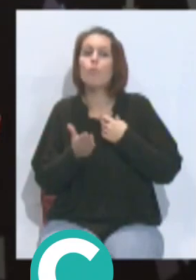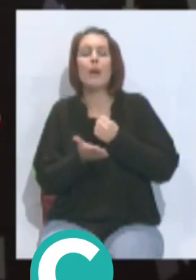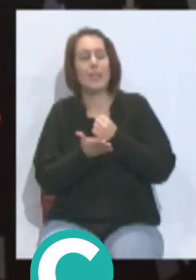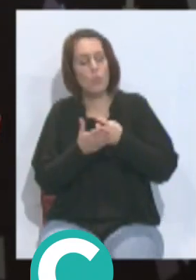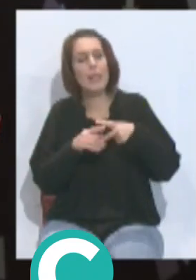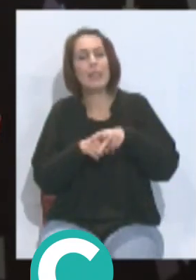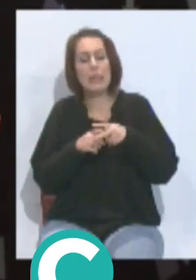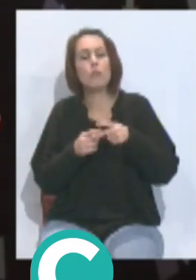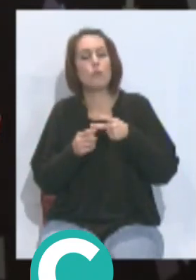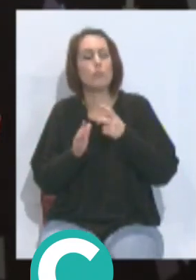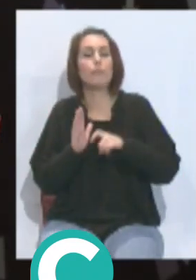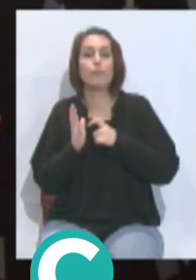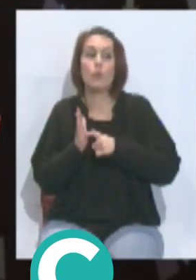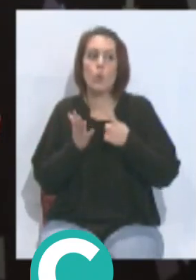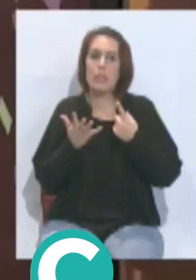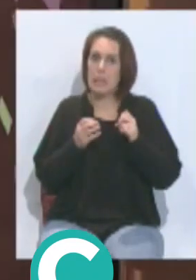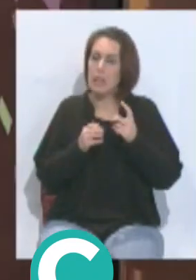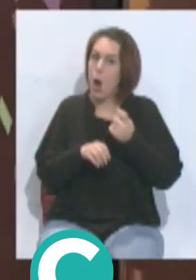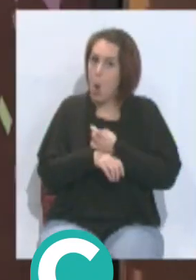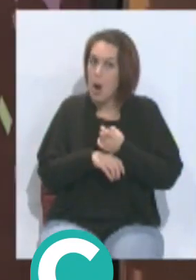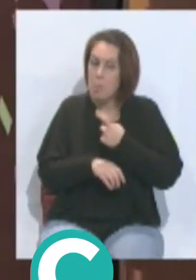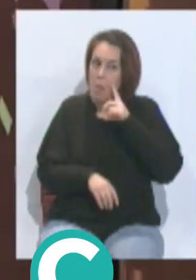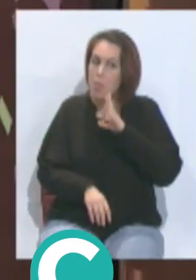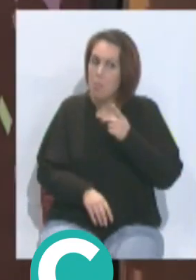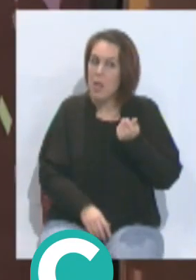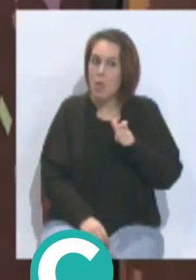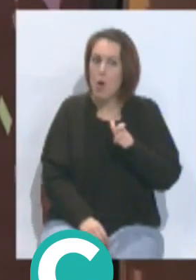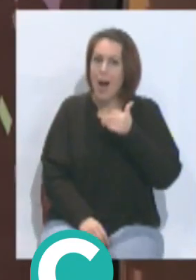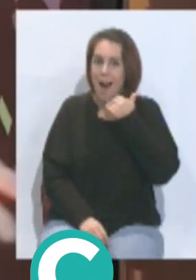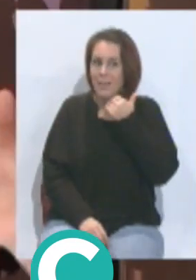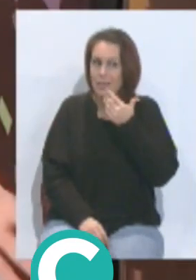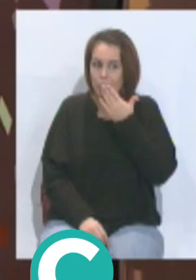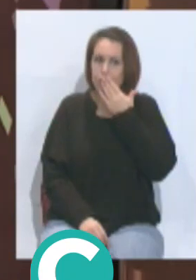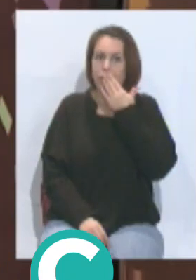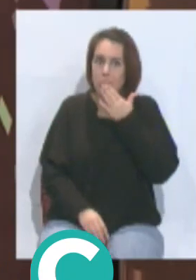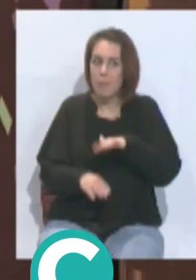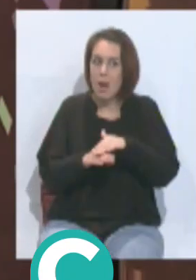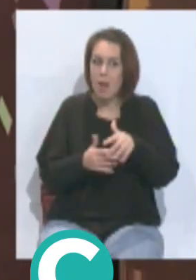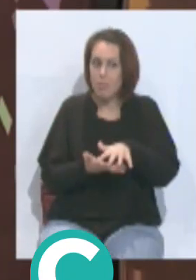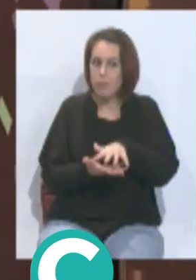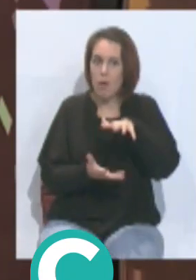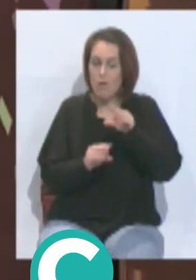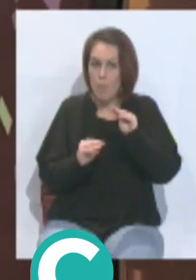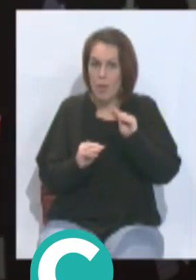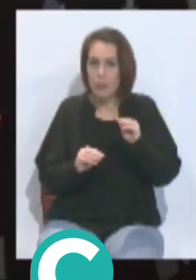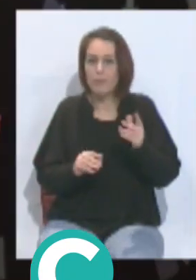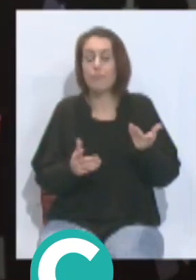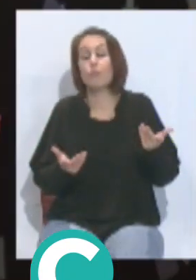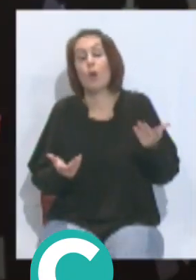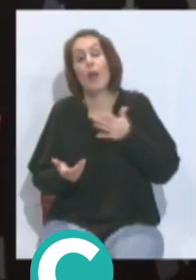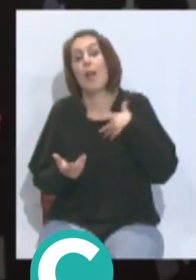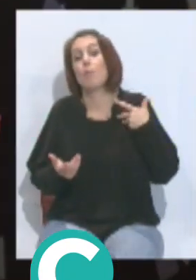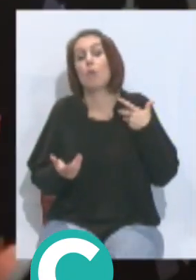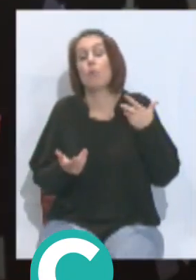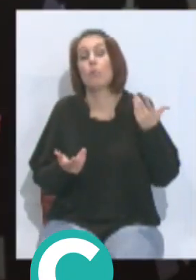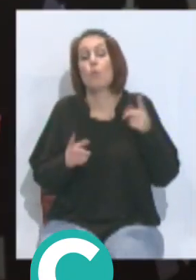taller completo, de 60 horas. Me parece un precio casi irrisorio para el volumen, ¿no?, de formación que se va a obtener. Bueno, queríamos que